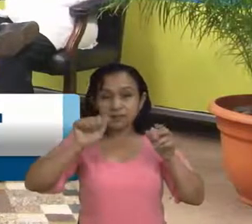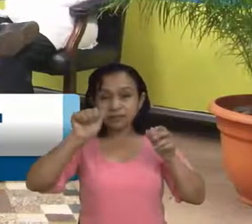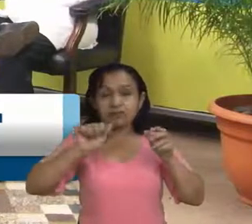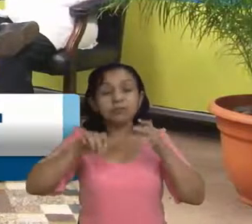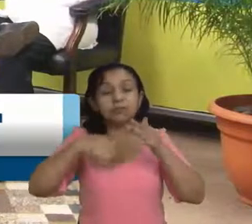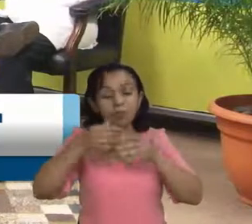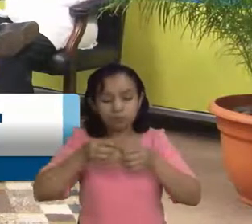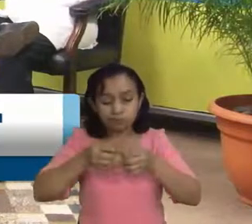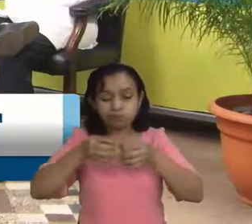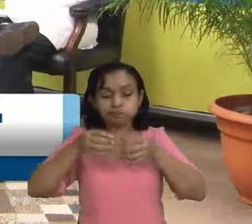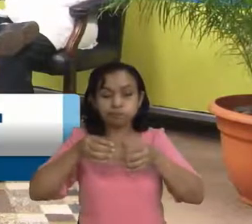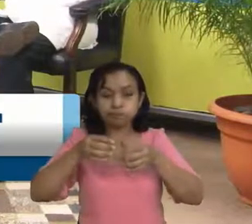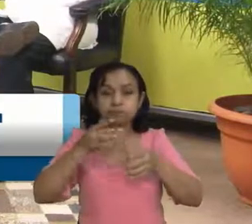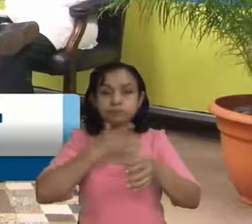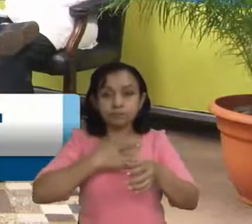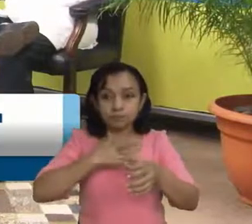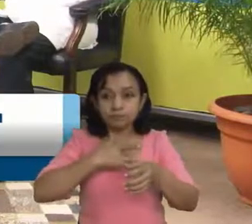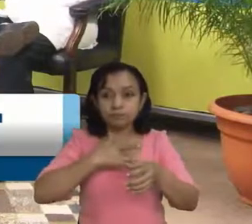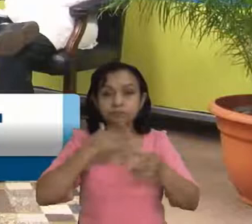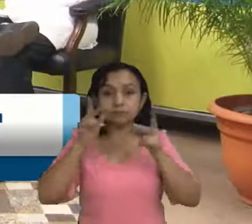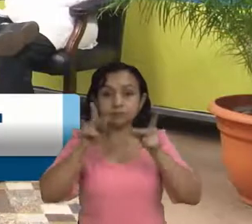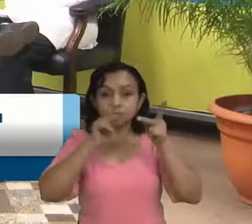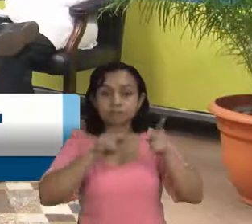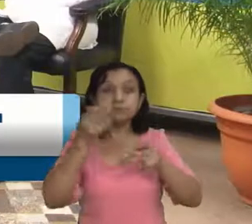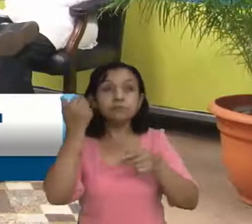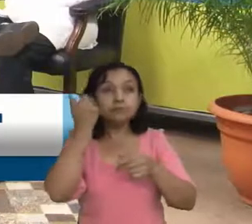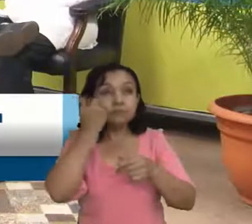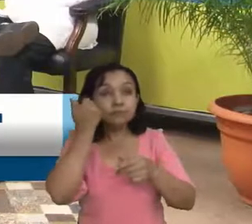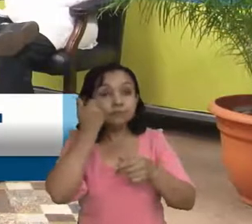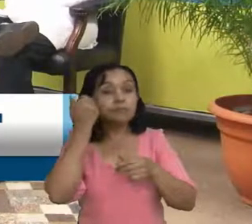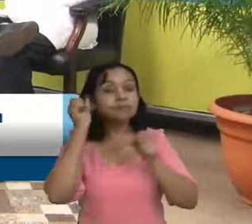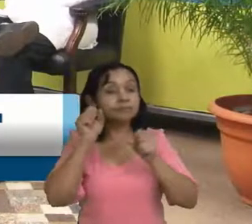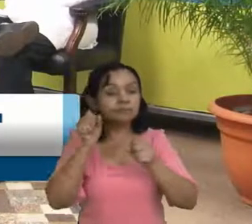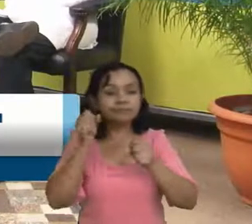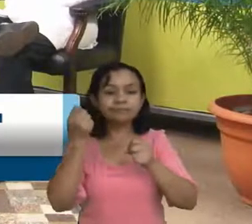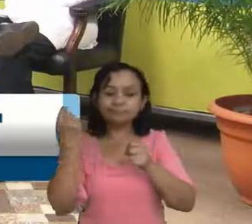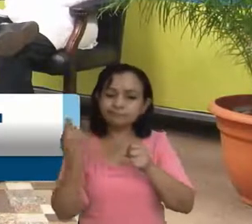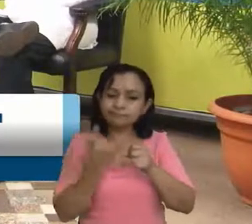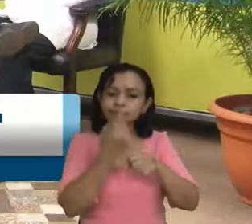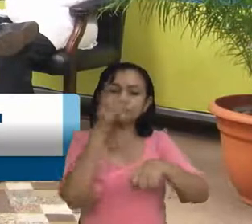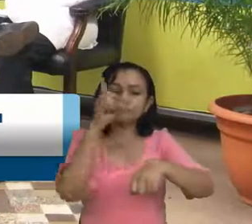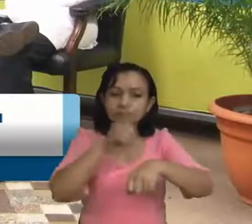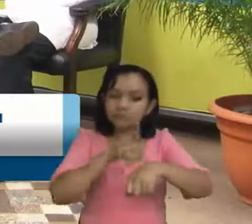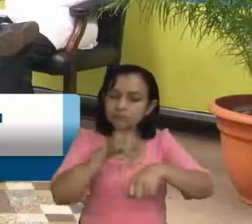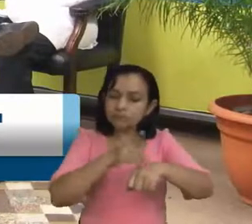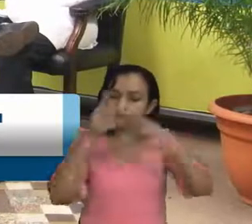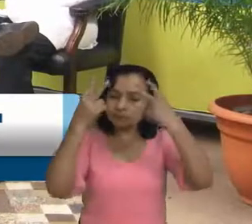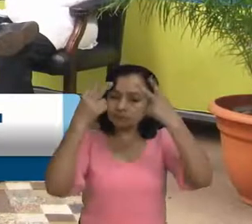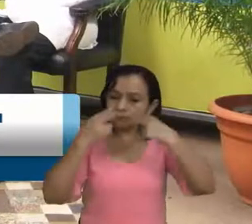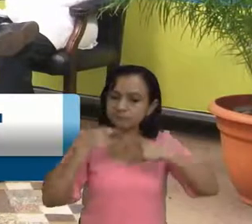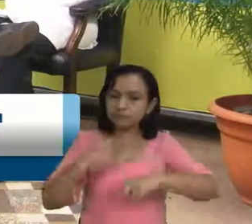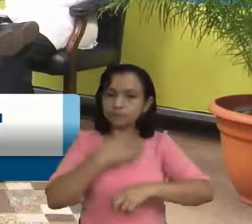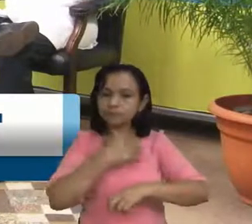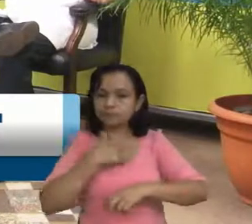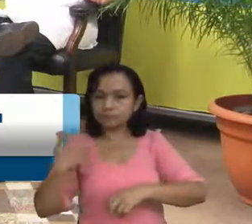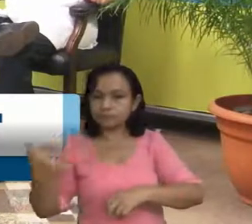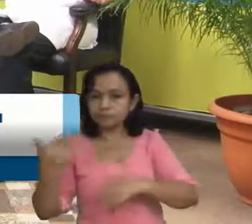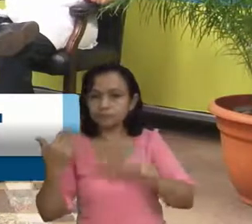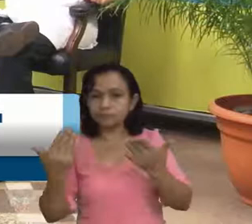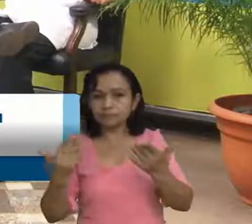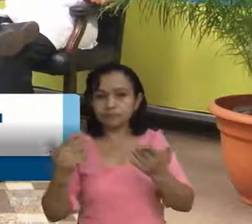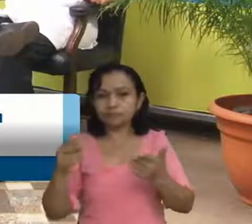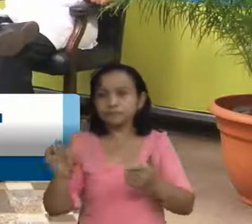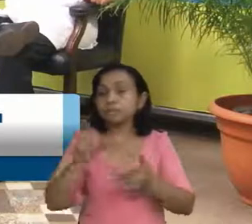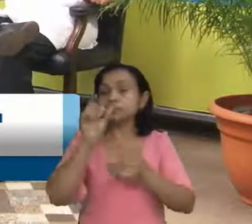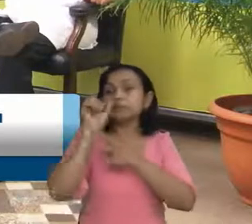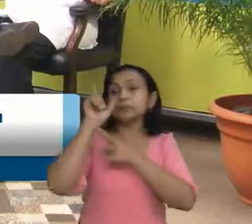renal. Entonces es necesario que las personas que tengan esta sintomatología, ¿verdad?, se chequeen para evitar precisamente eso. El clavo es que venga de un